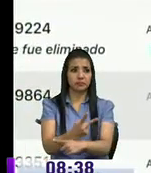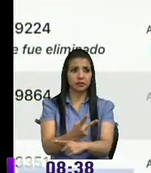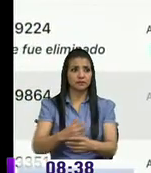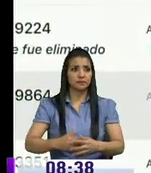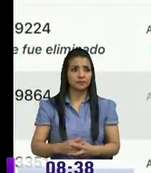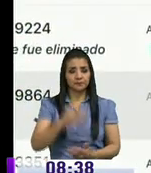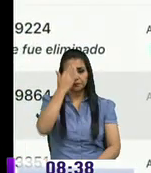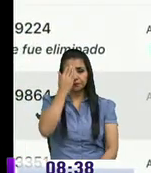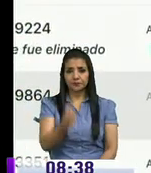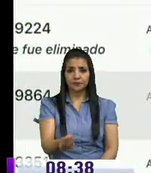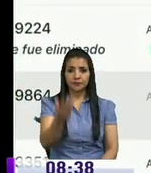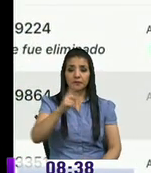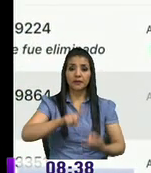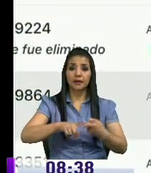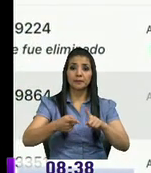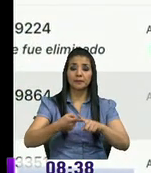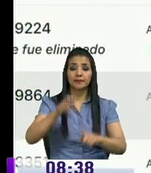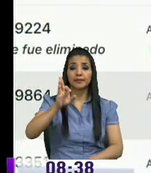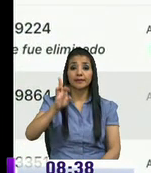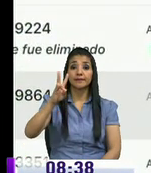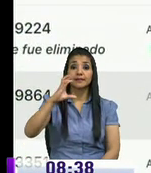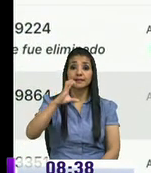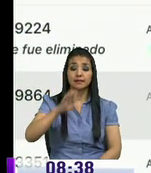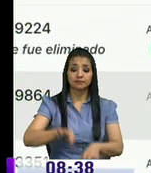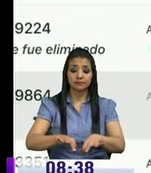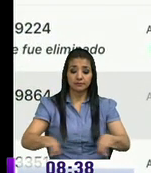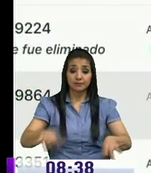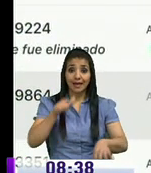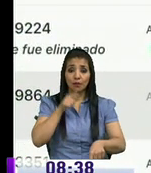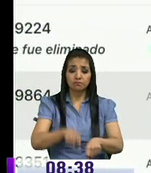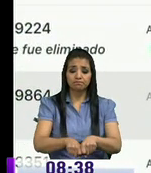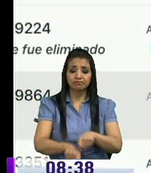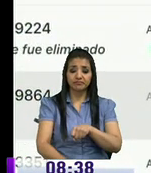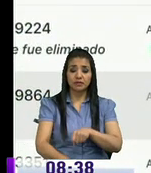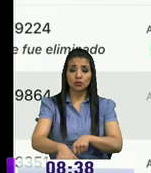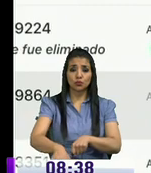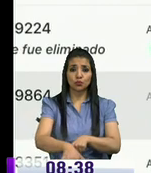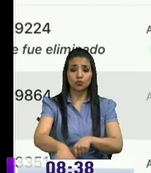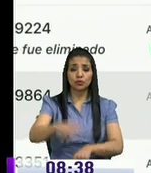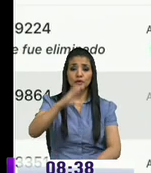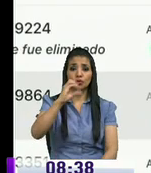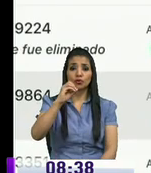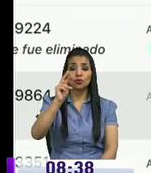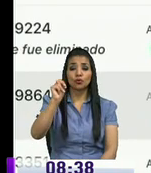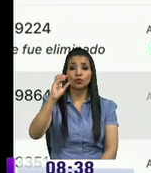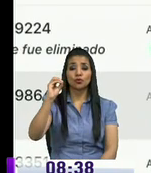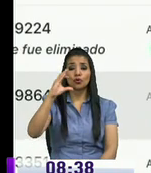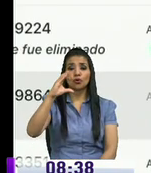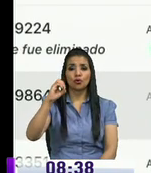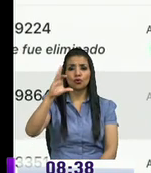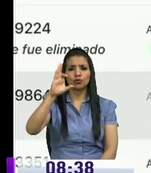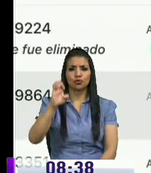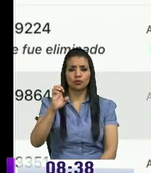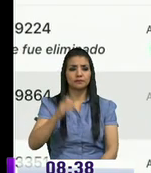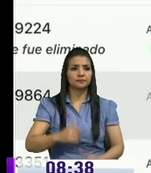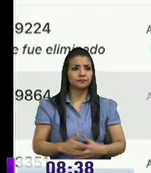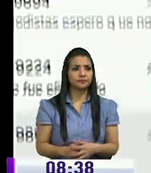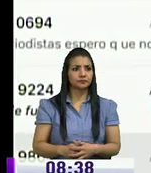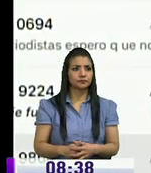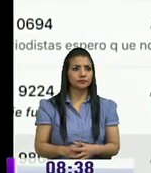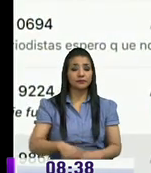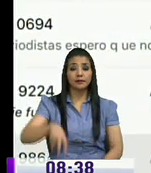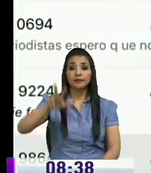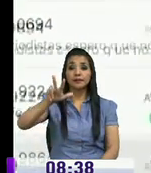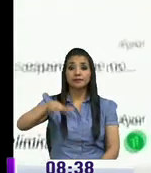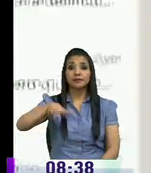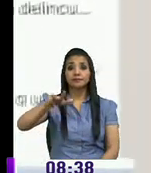días, amigos de TVC. Hay una fuga de agua en Conocoto, calle Jaime Rodoso Aguilera, y N5, sector antiguo de Linfa, fuga de